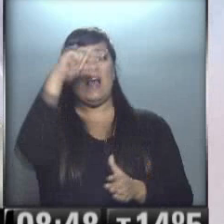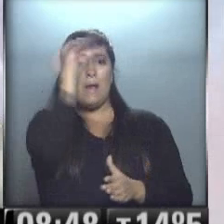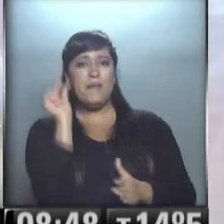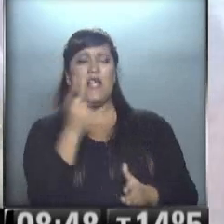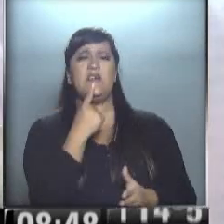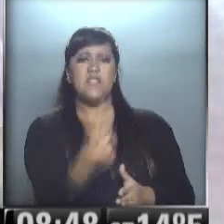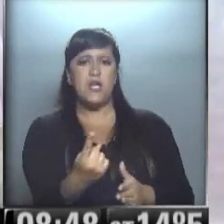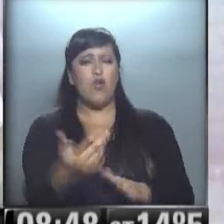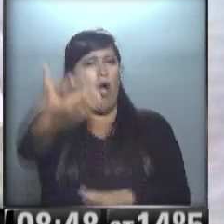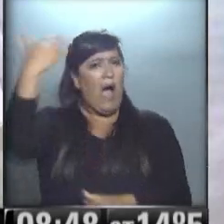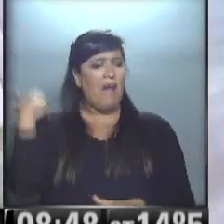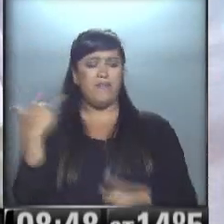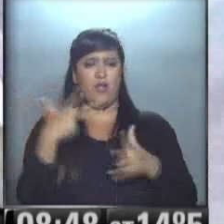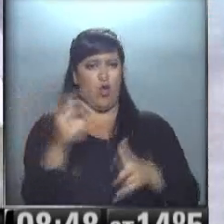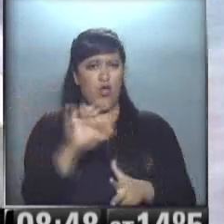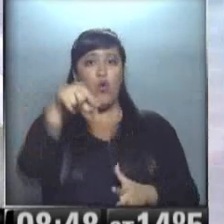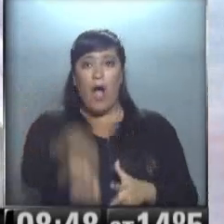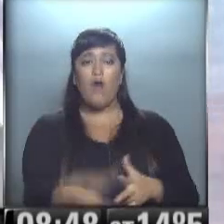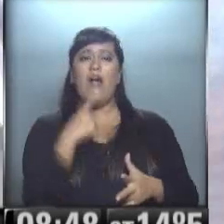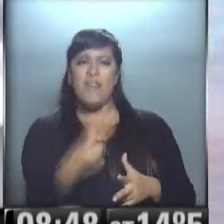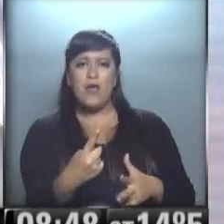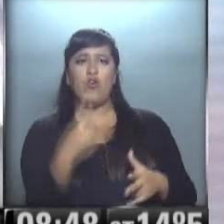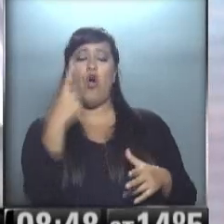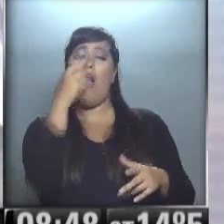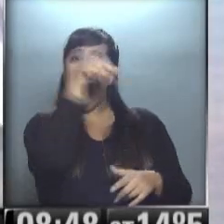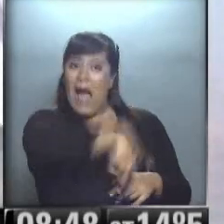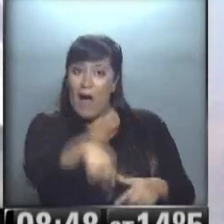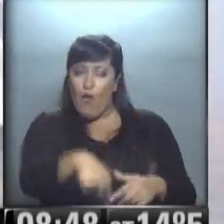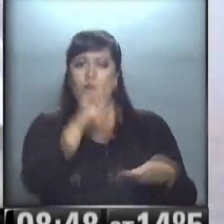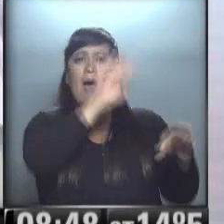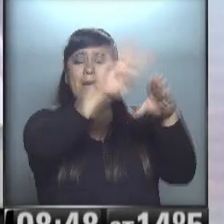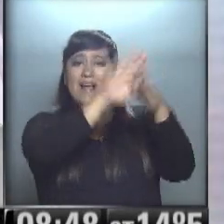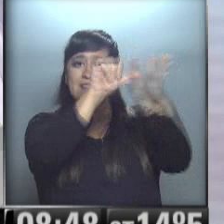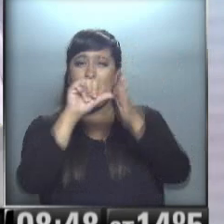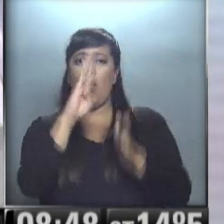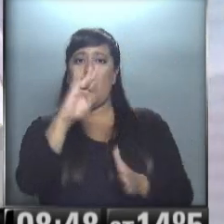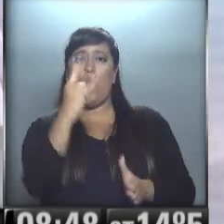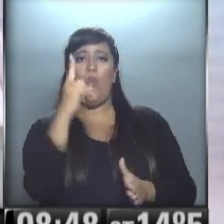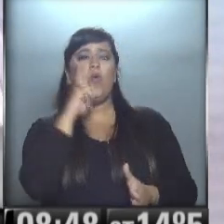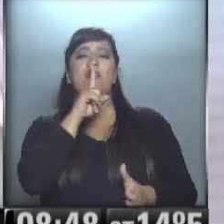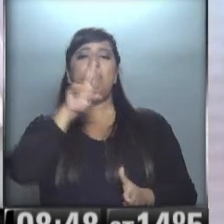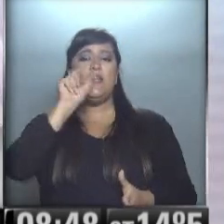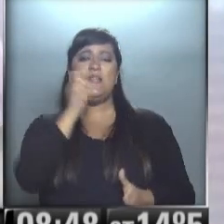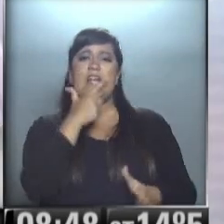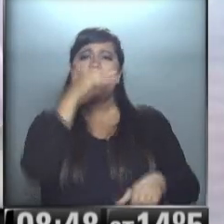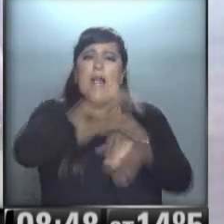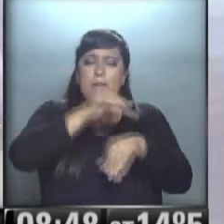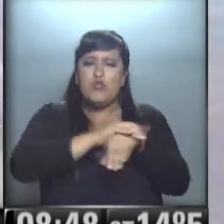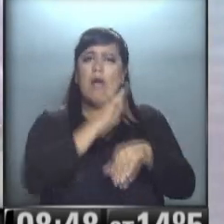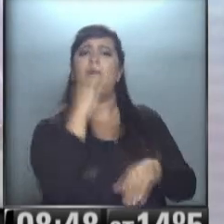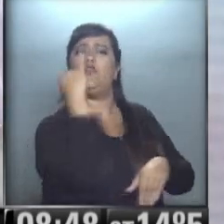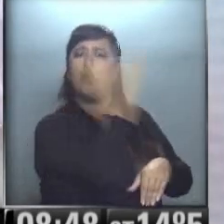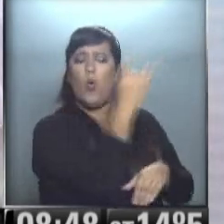no lo había dicho en días anteriores los bonistas Ahora son responsables de accionar judicialmente para que los bancos los